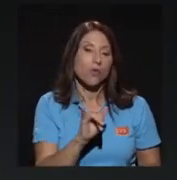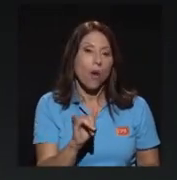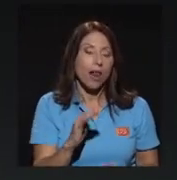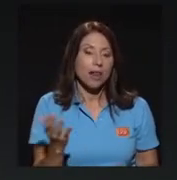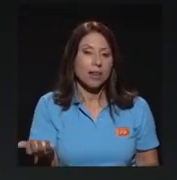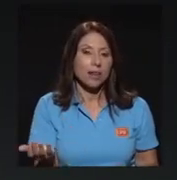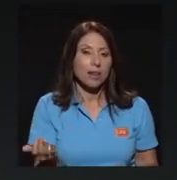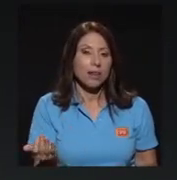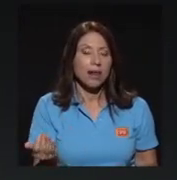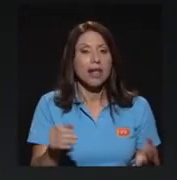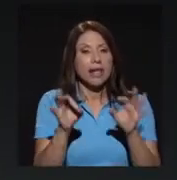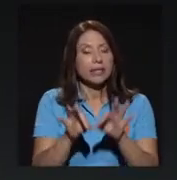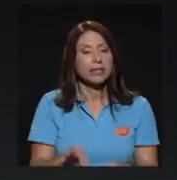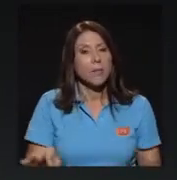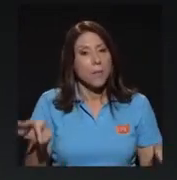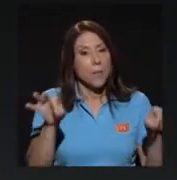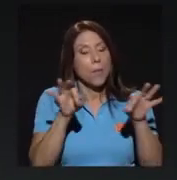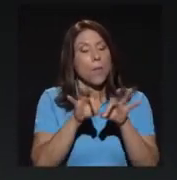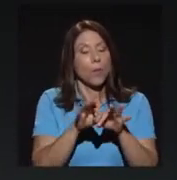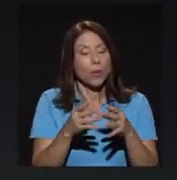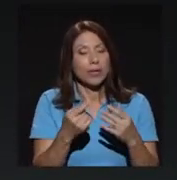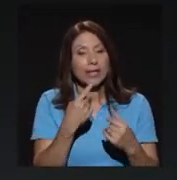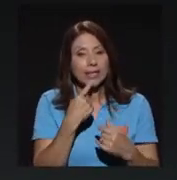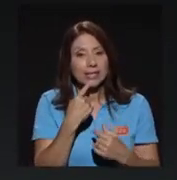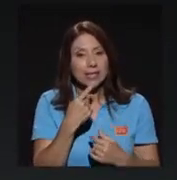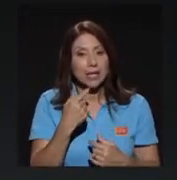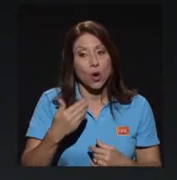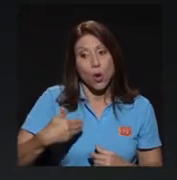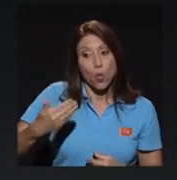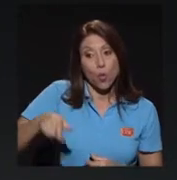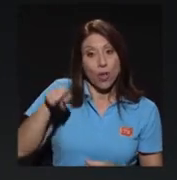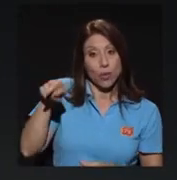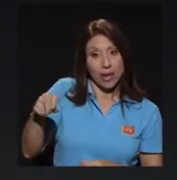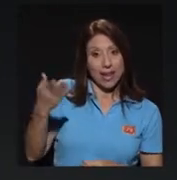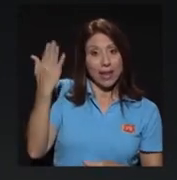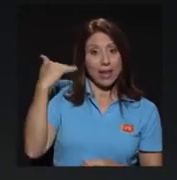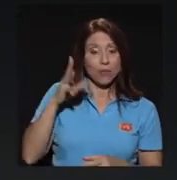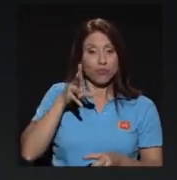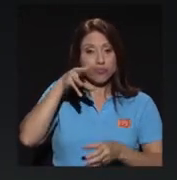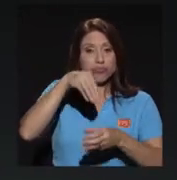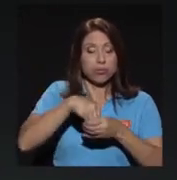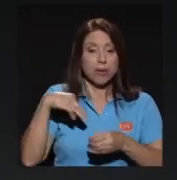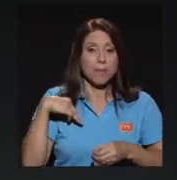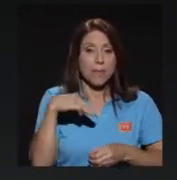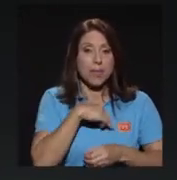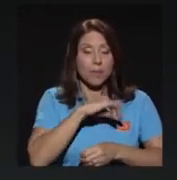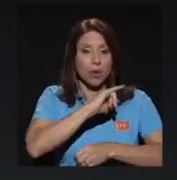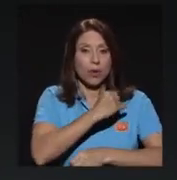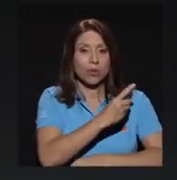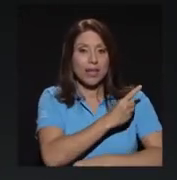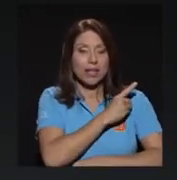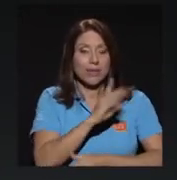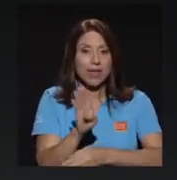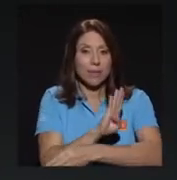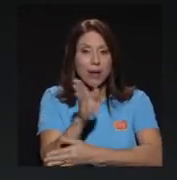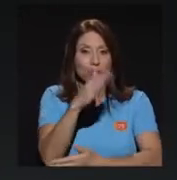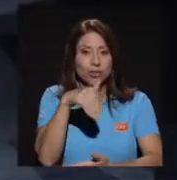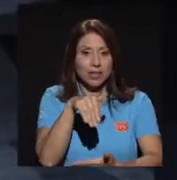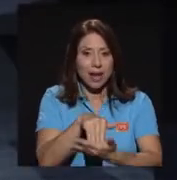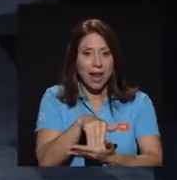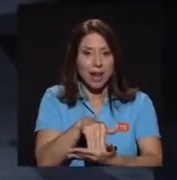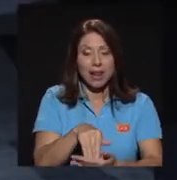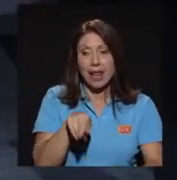me parece importante abonar que cuando él fue miembro de la junta directiva del banco central él pidió